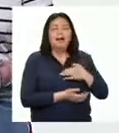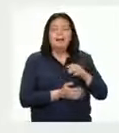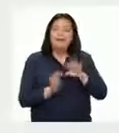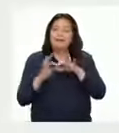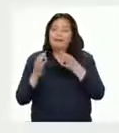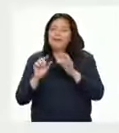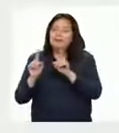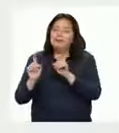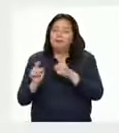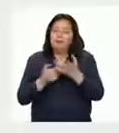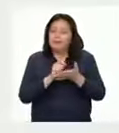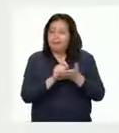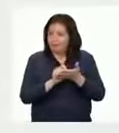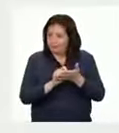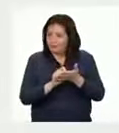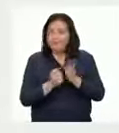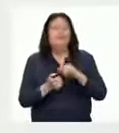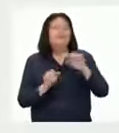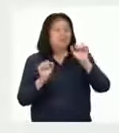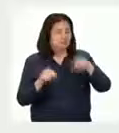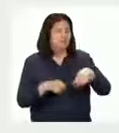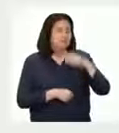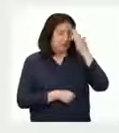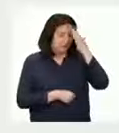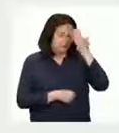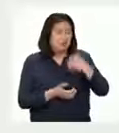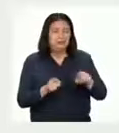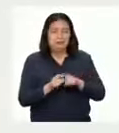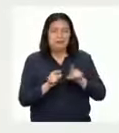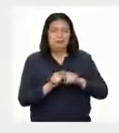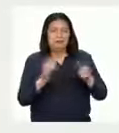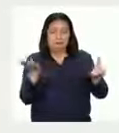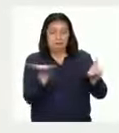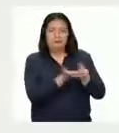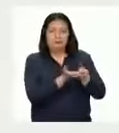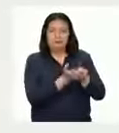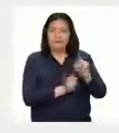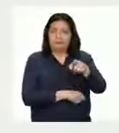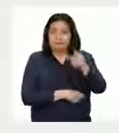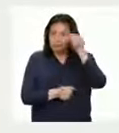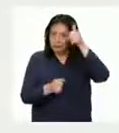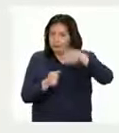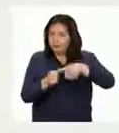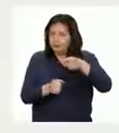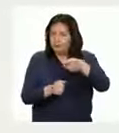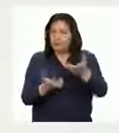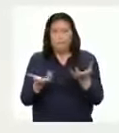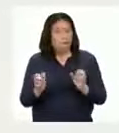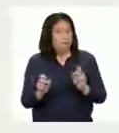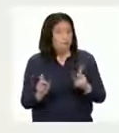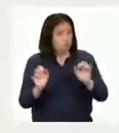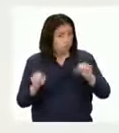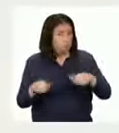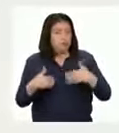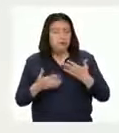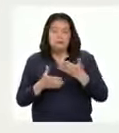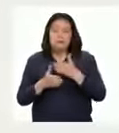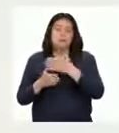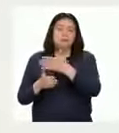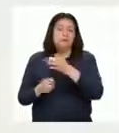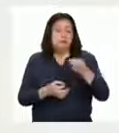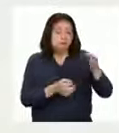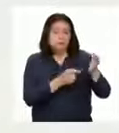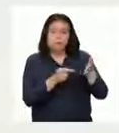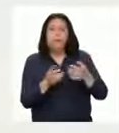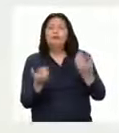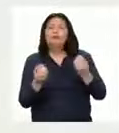familiares. Estoy segura que lo realizaron y colocaron también en su portafolio. Recuerden que si tienen la oportunidad pueden compartir sus trabajos a través